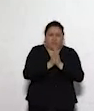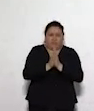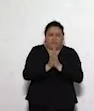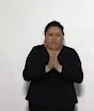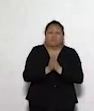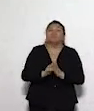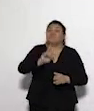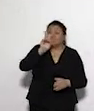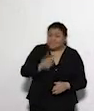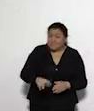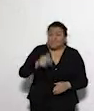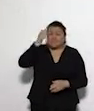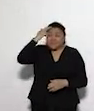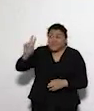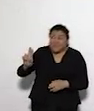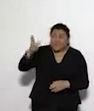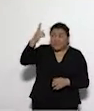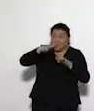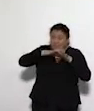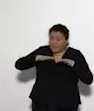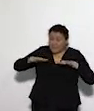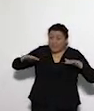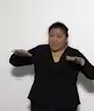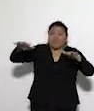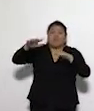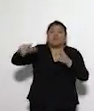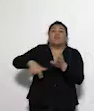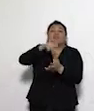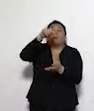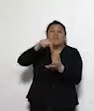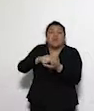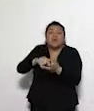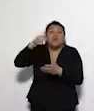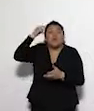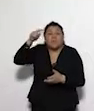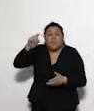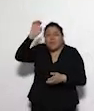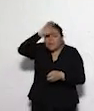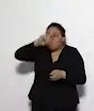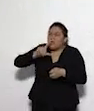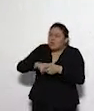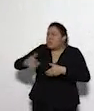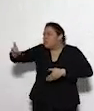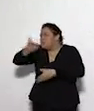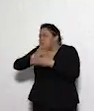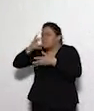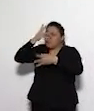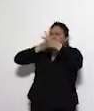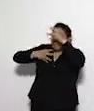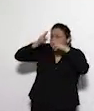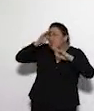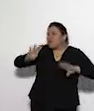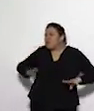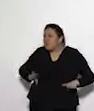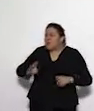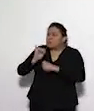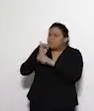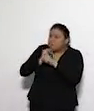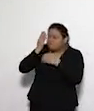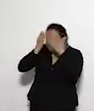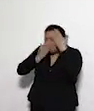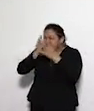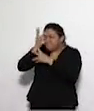sido y debe seguir siendo un espacio para la construcción de la cultura, el desarrollo del conocimiento, de